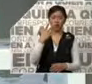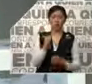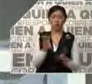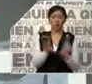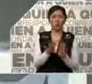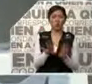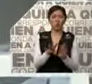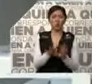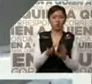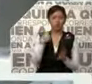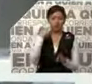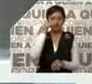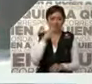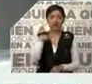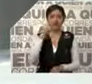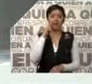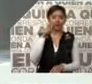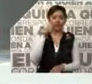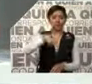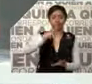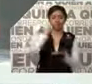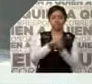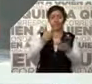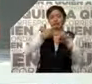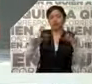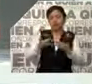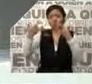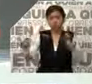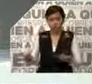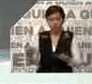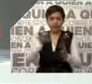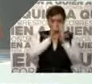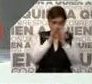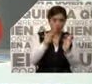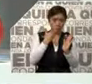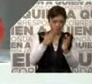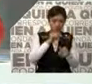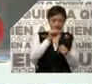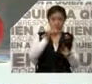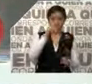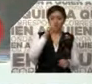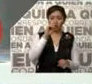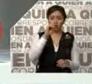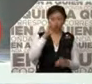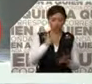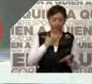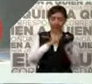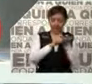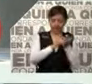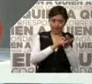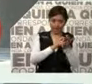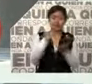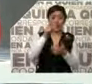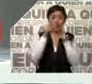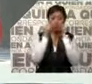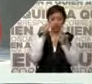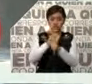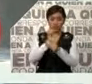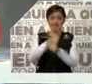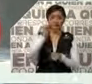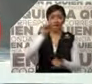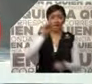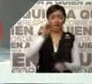De verdad que lo hemos visto en muchos casos aquí en A Quien Corresponda. Antes están registrados por la PROSOC. Así es que solicitamos la atención del licenciado